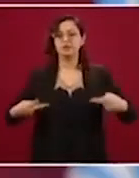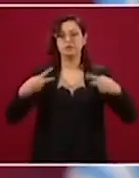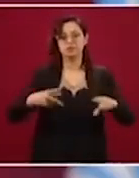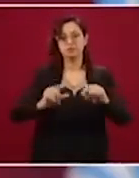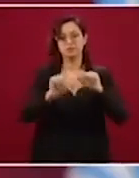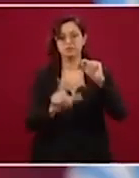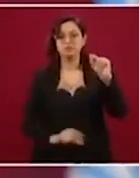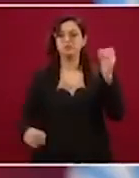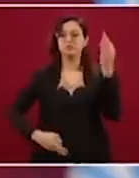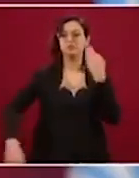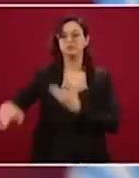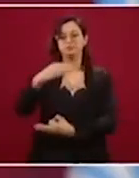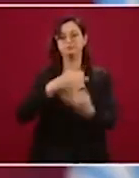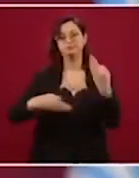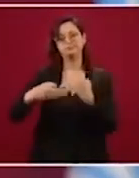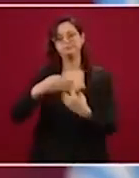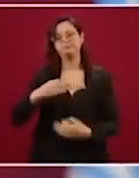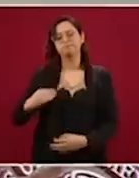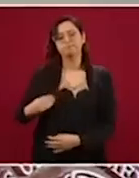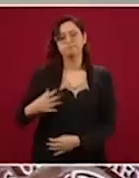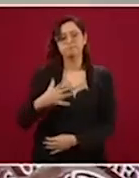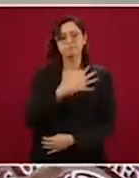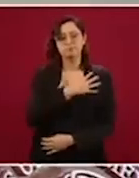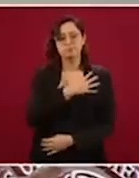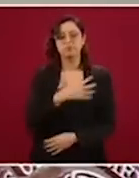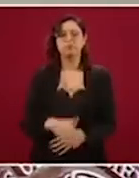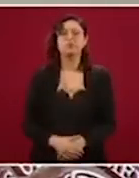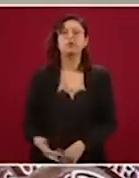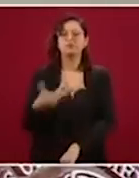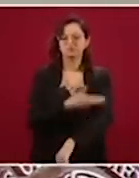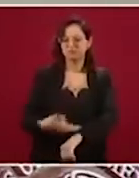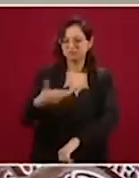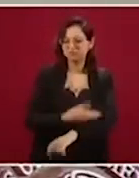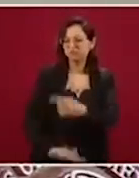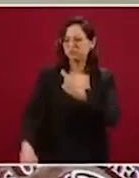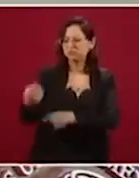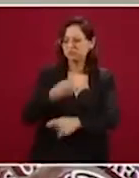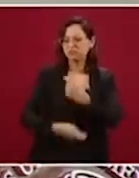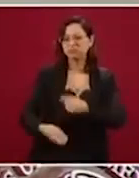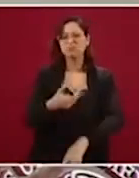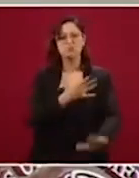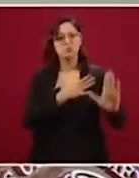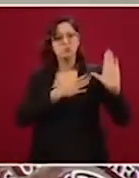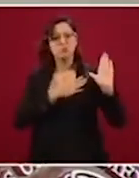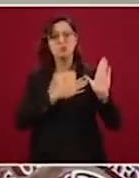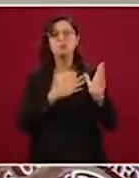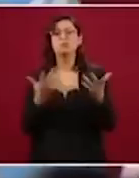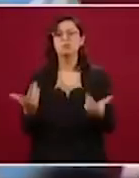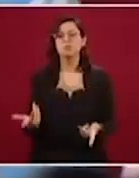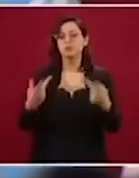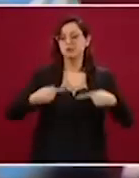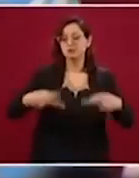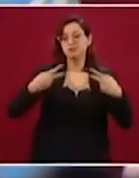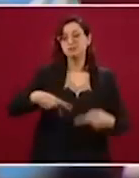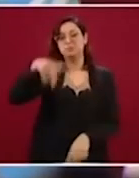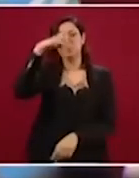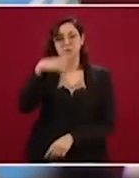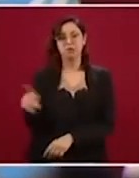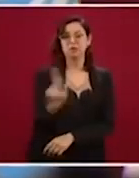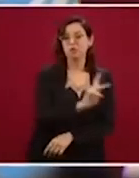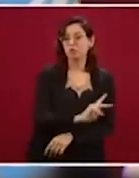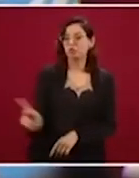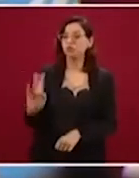mexicanos. Hemos adoptado un compromiso de gestión que está dirigido a asegurar que todos los mexicanos se